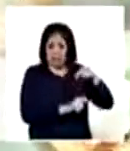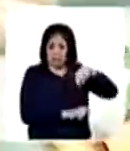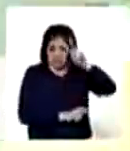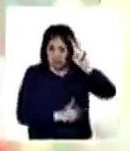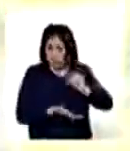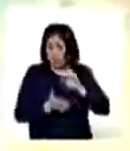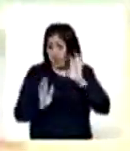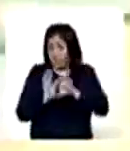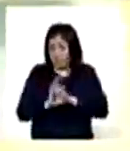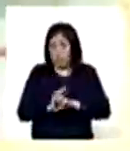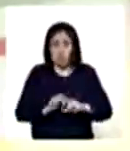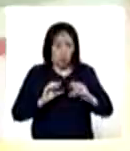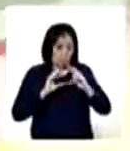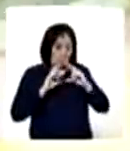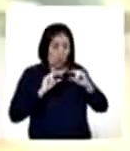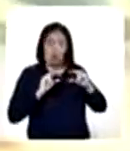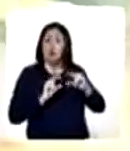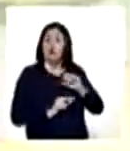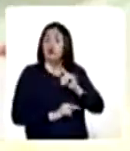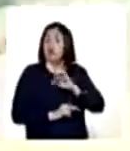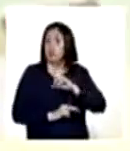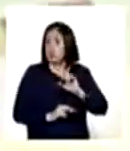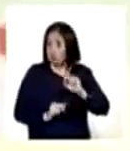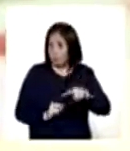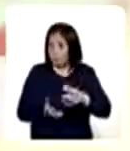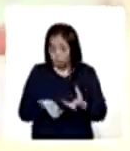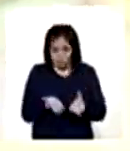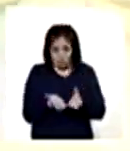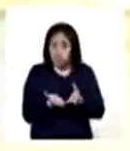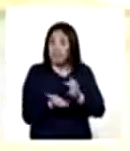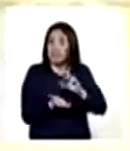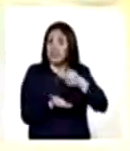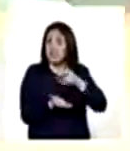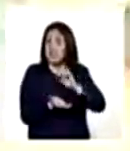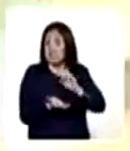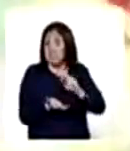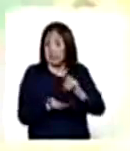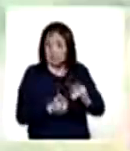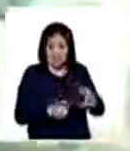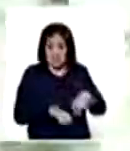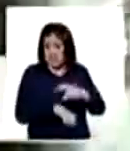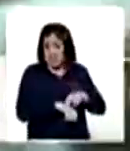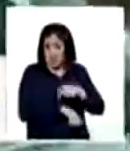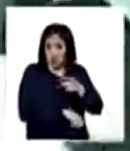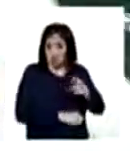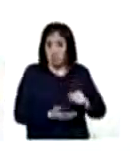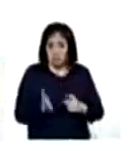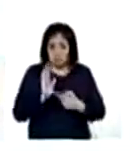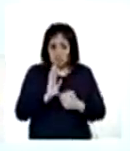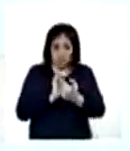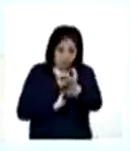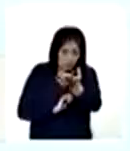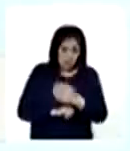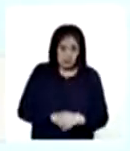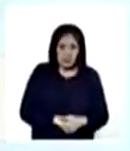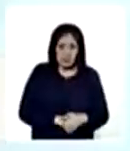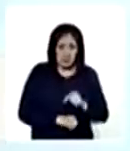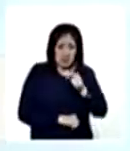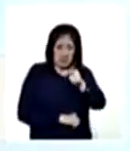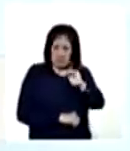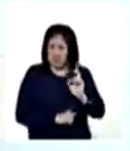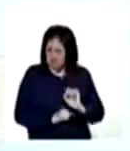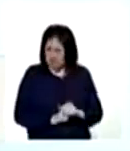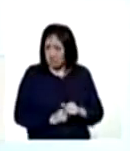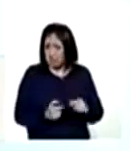ejemplo, el turrón. El turrón cheesecake, sí, es un turrón natural. ¡Wow! Justamente los vamos a mostrar. Sí, correcto, turrón, es un turrón